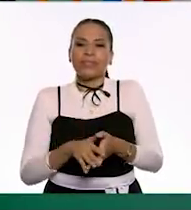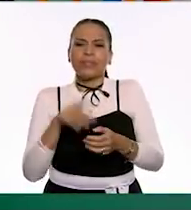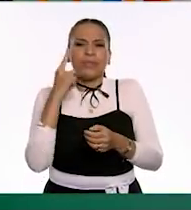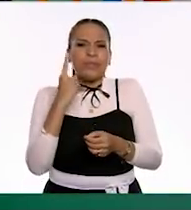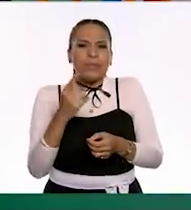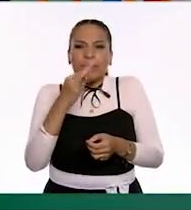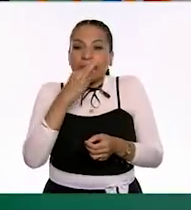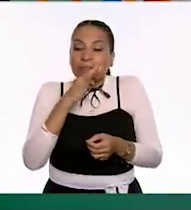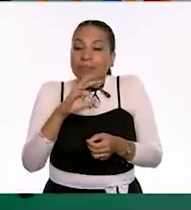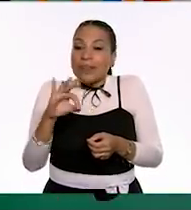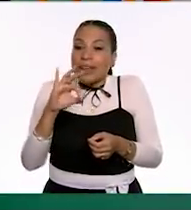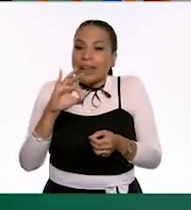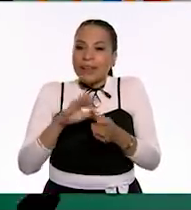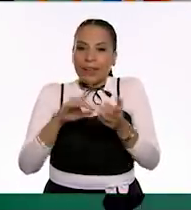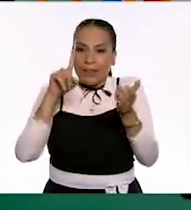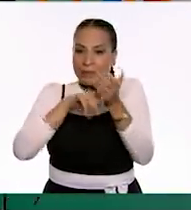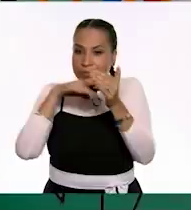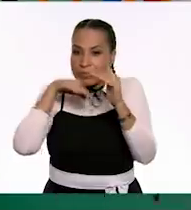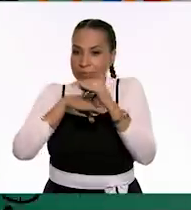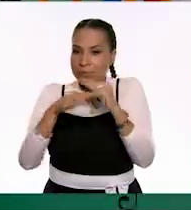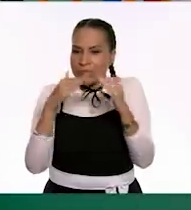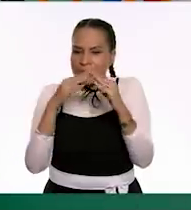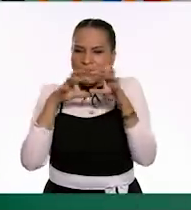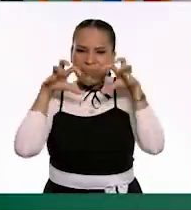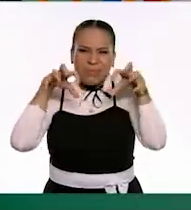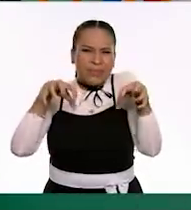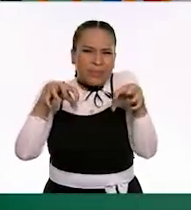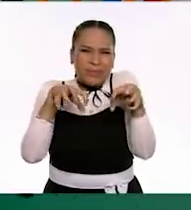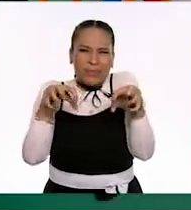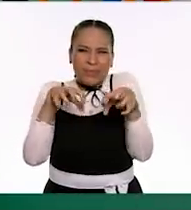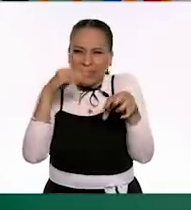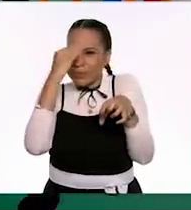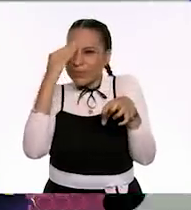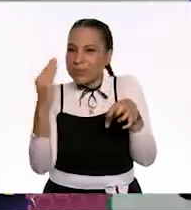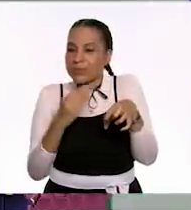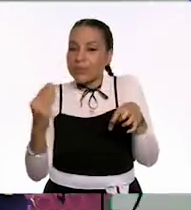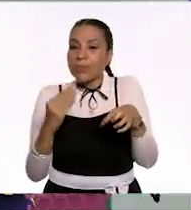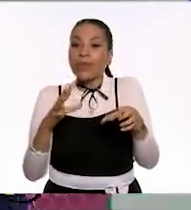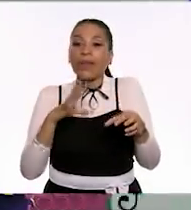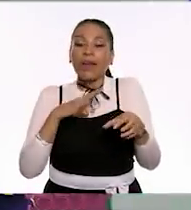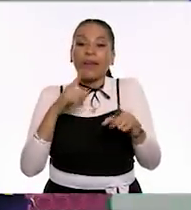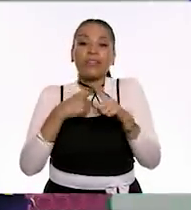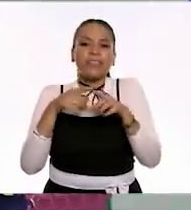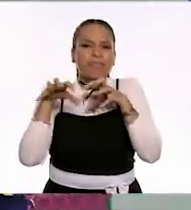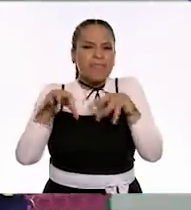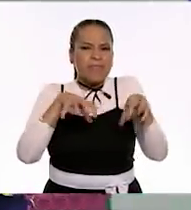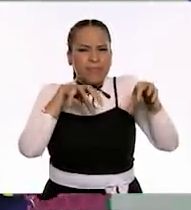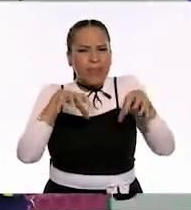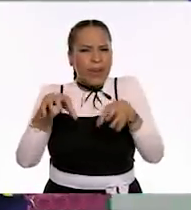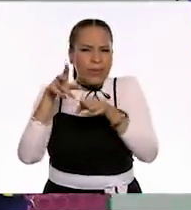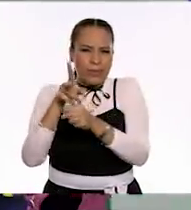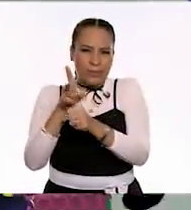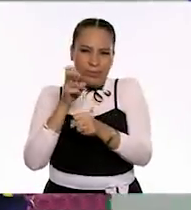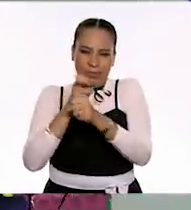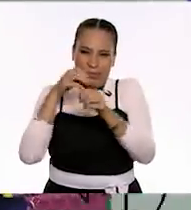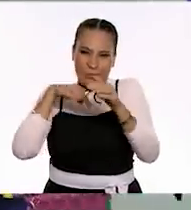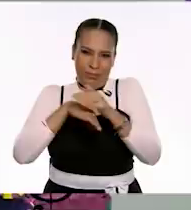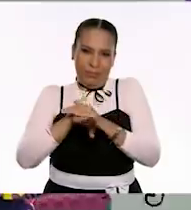es una fiesta en la casa del terror. Hay monstruos